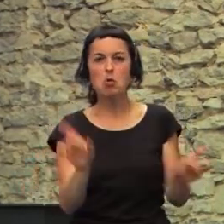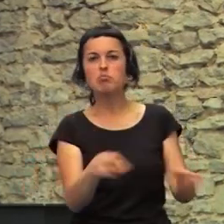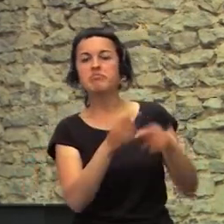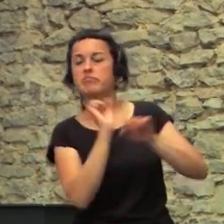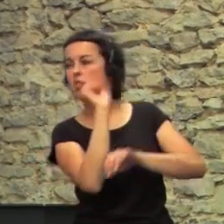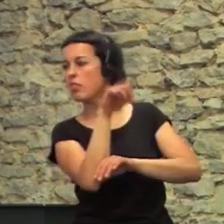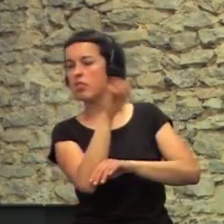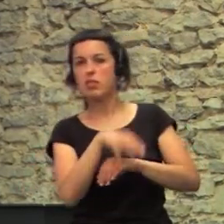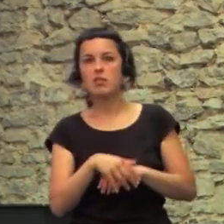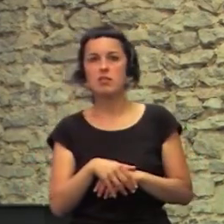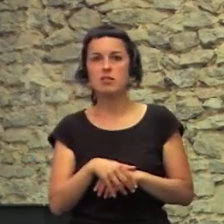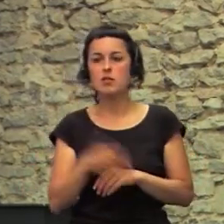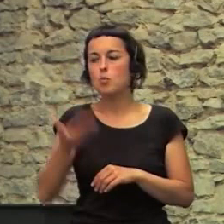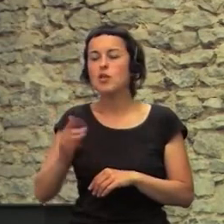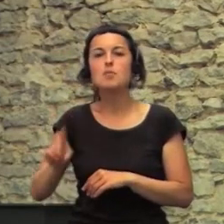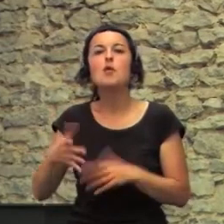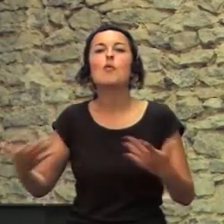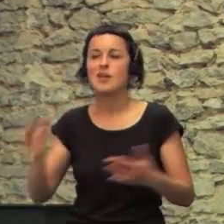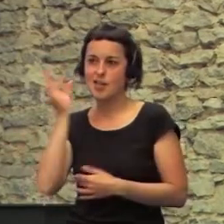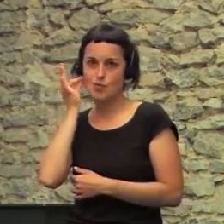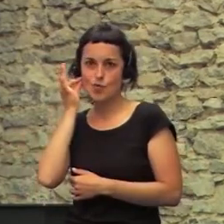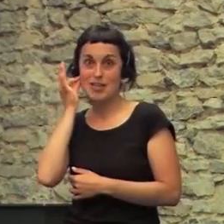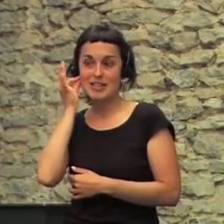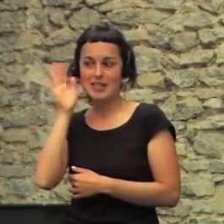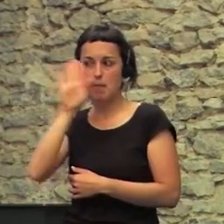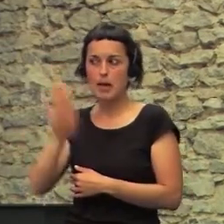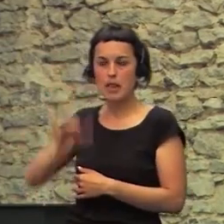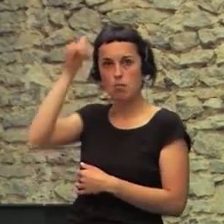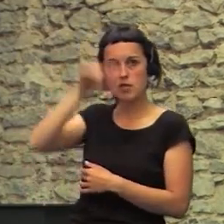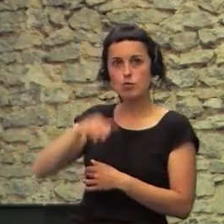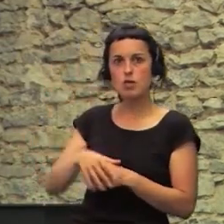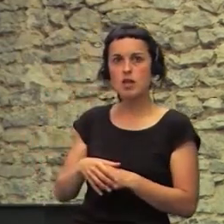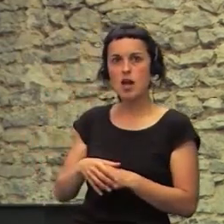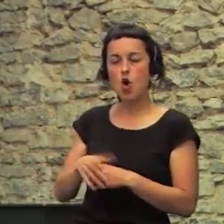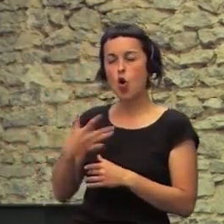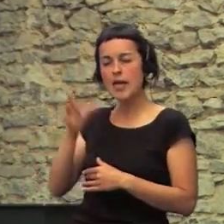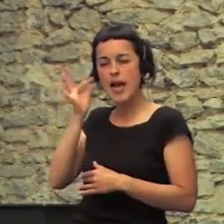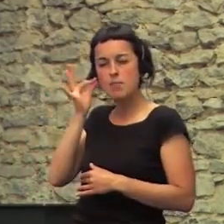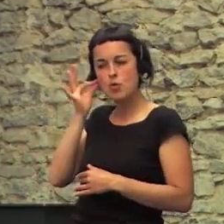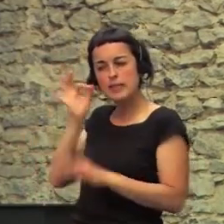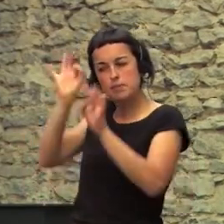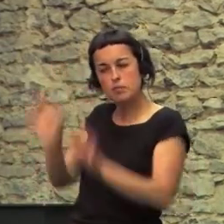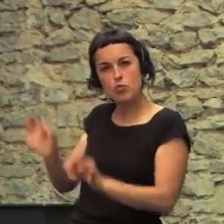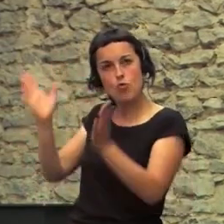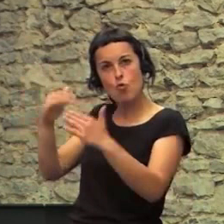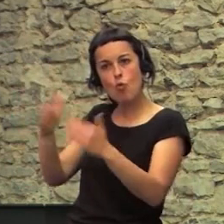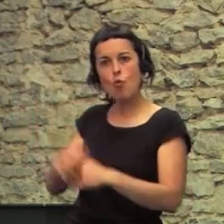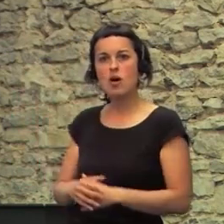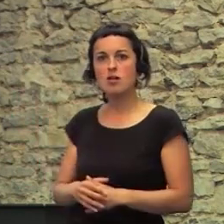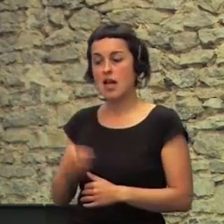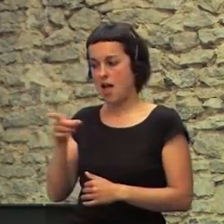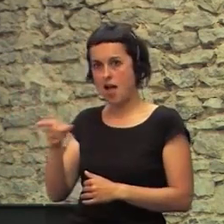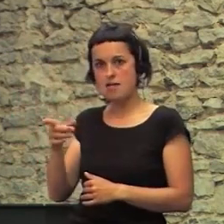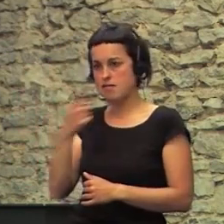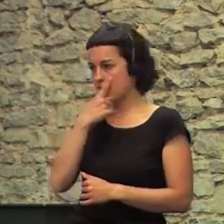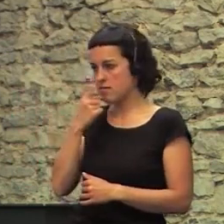cuentan las mujeres masculinas, las mujeres que no son suficientemente mujeres en apariencia. Esas son las que se les hace